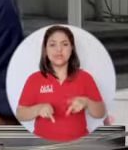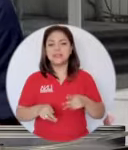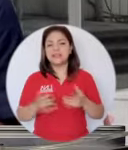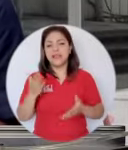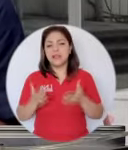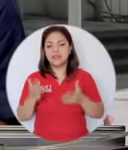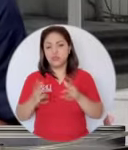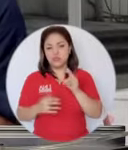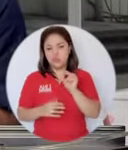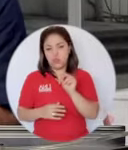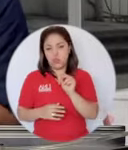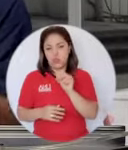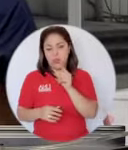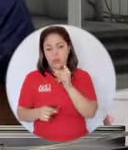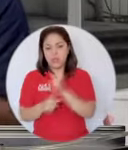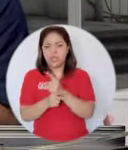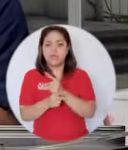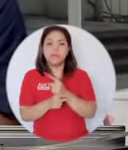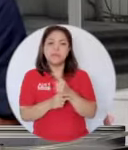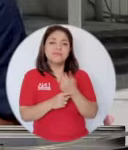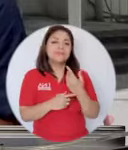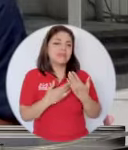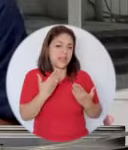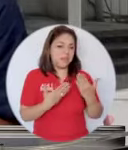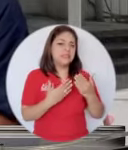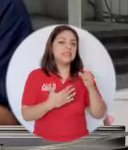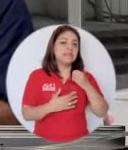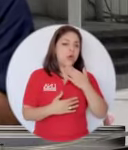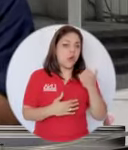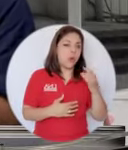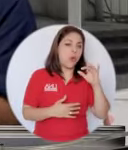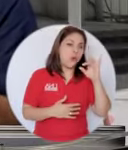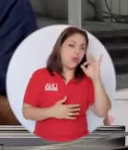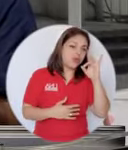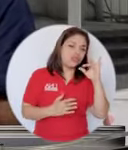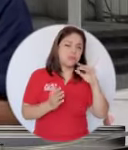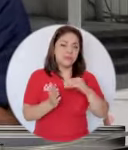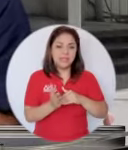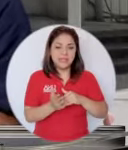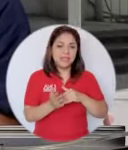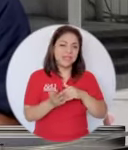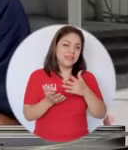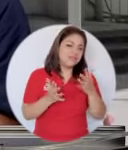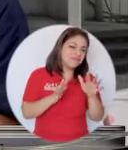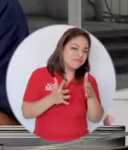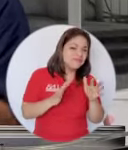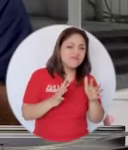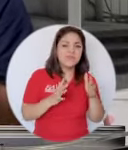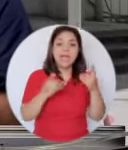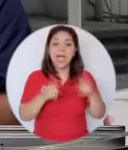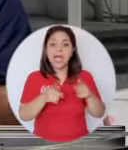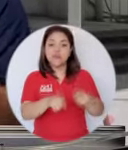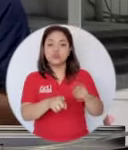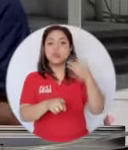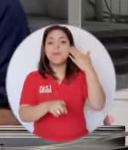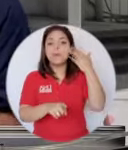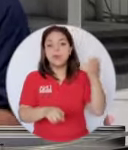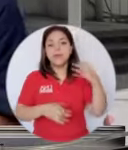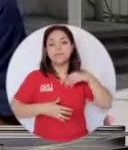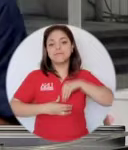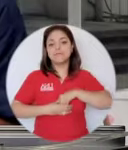10.000 casos en realidad que podrían estar siendo activos. Especialmente con las últimas variantes que son bastante